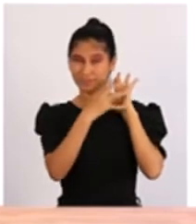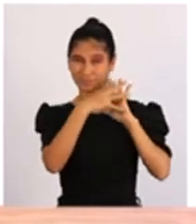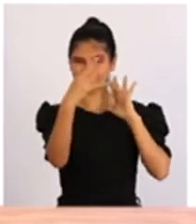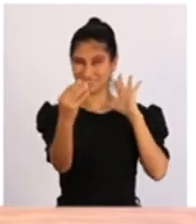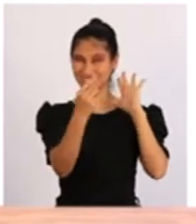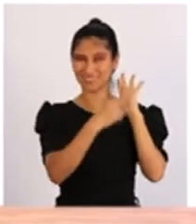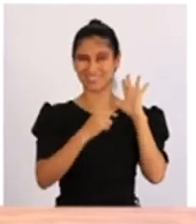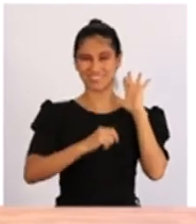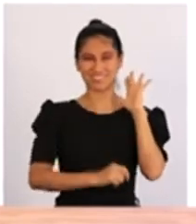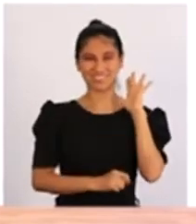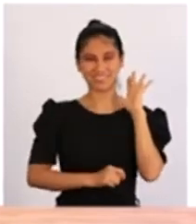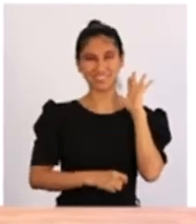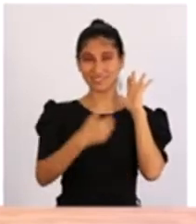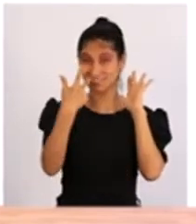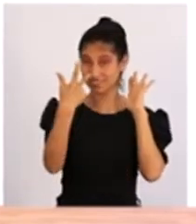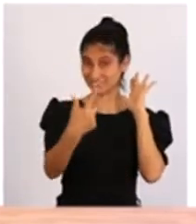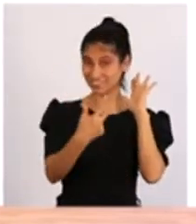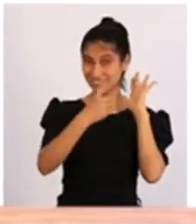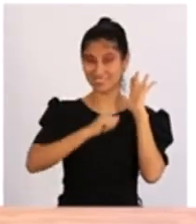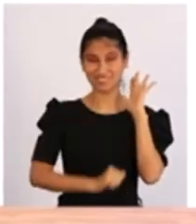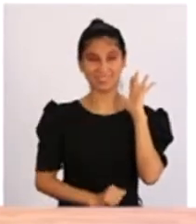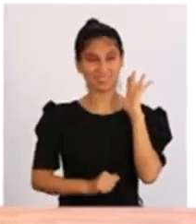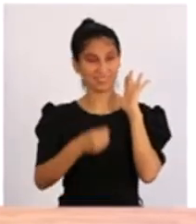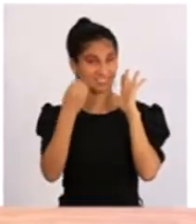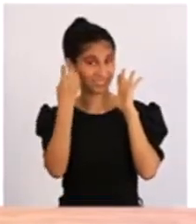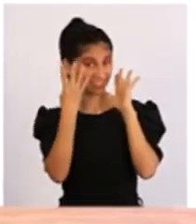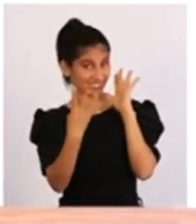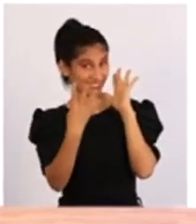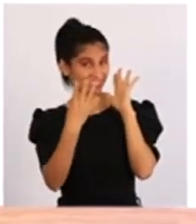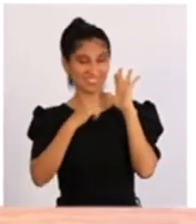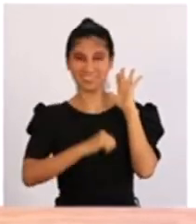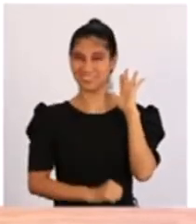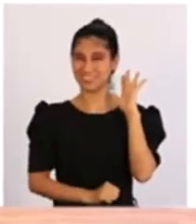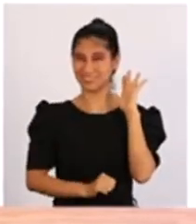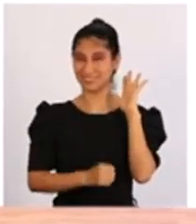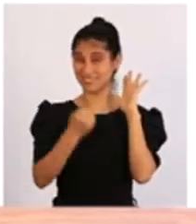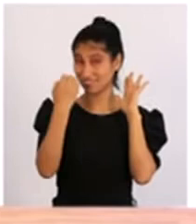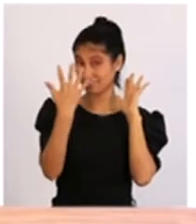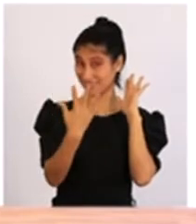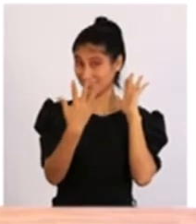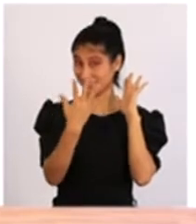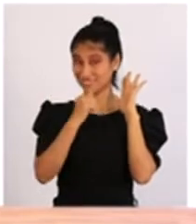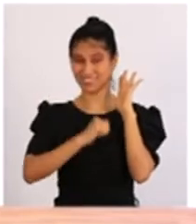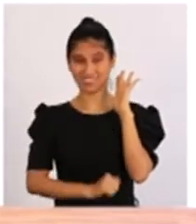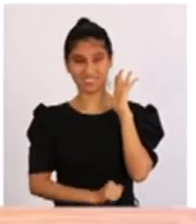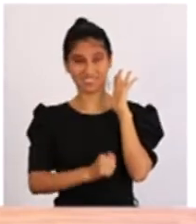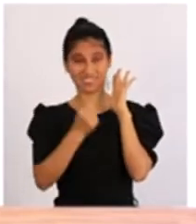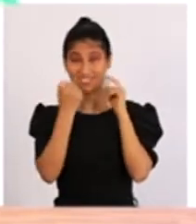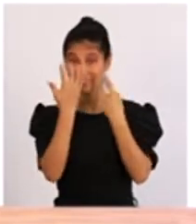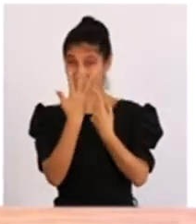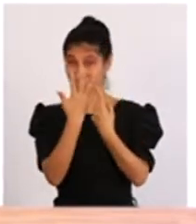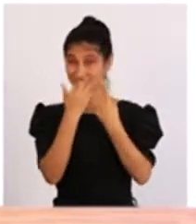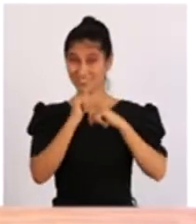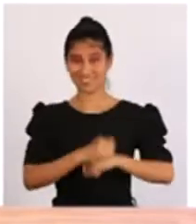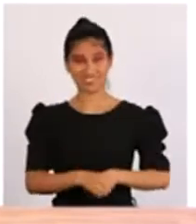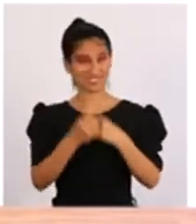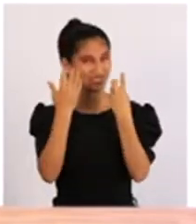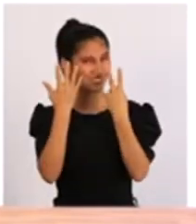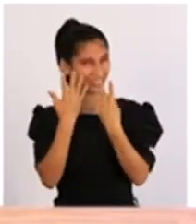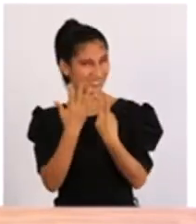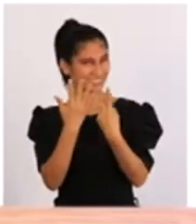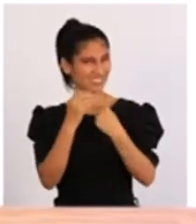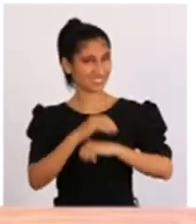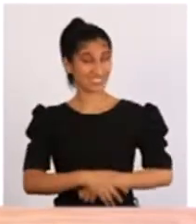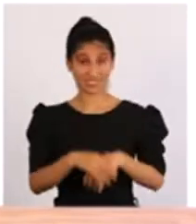dos, tres, cuatro, cinco, seis y